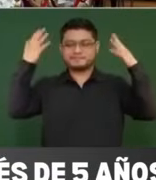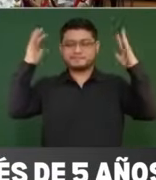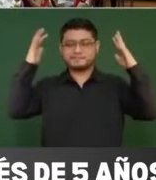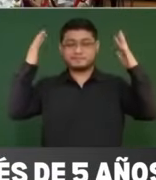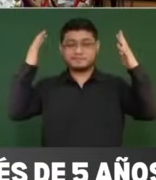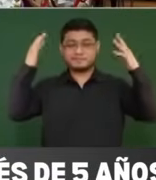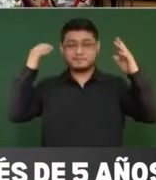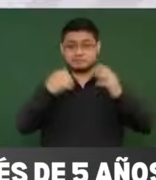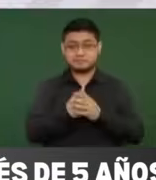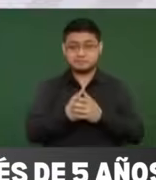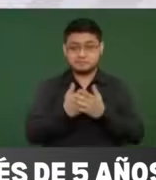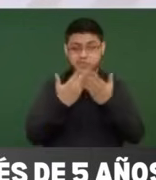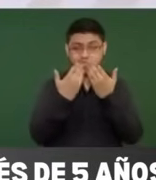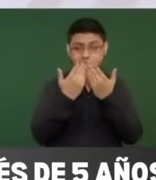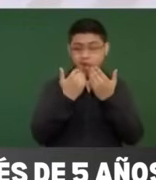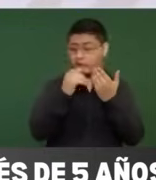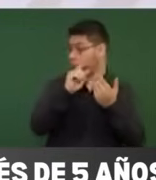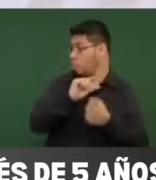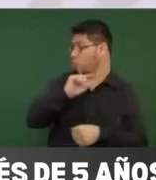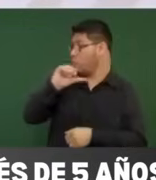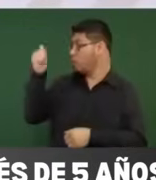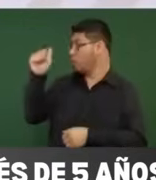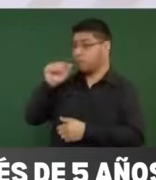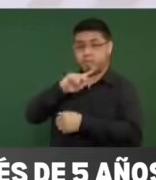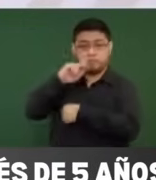un programa así.